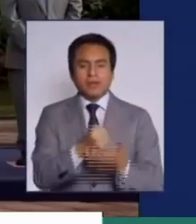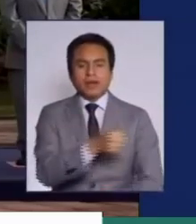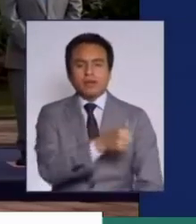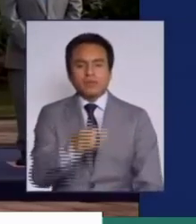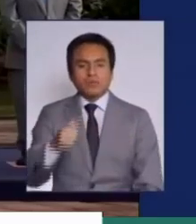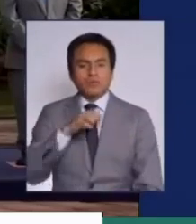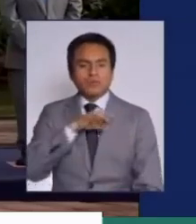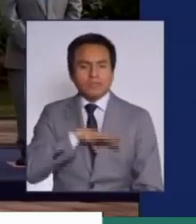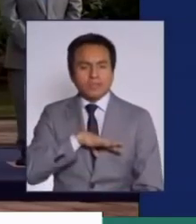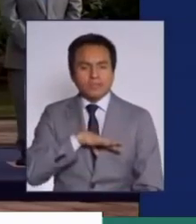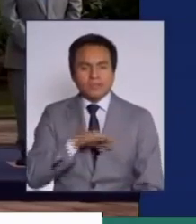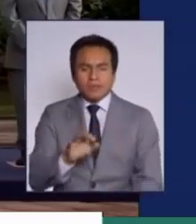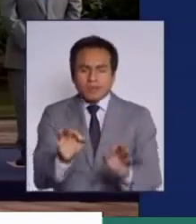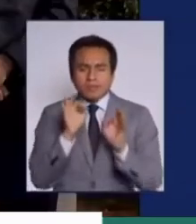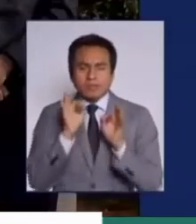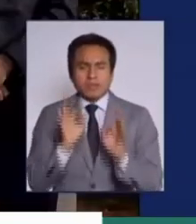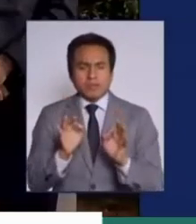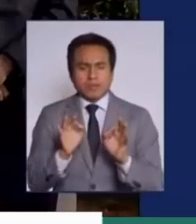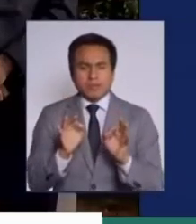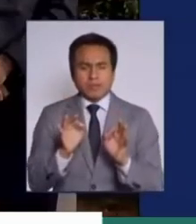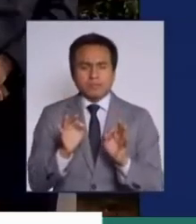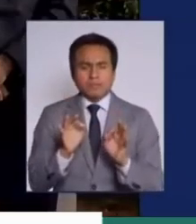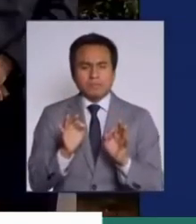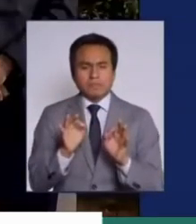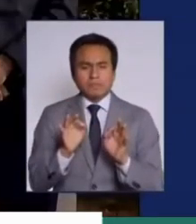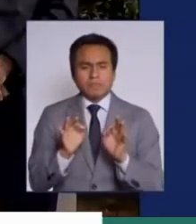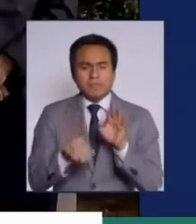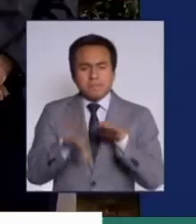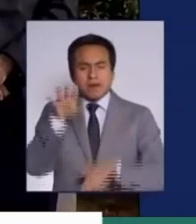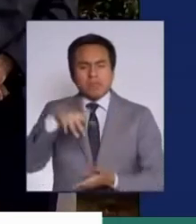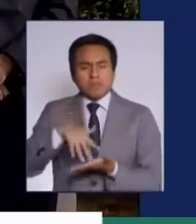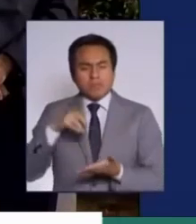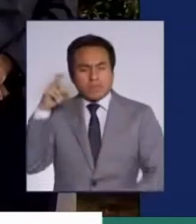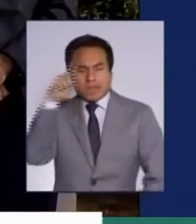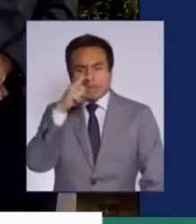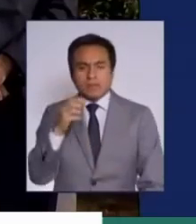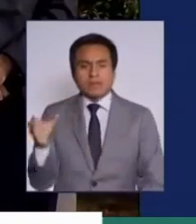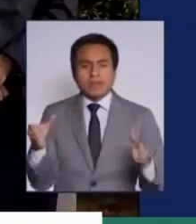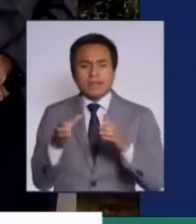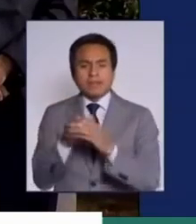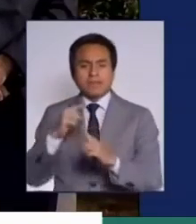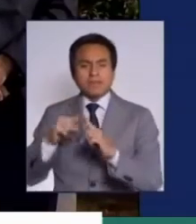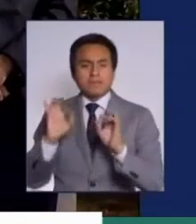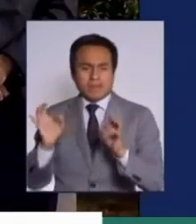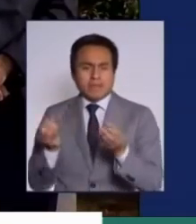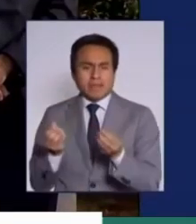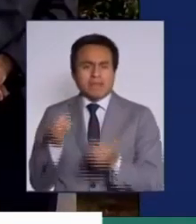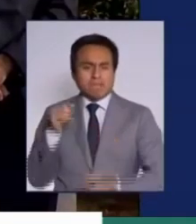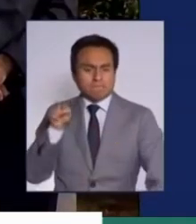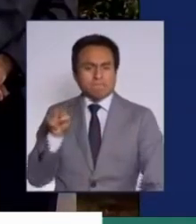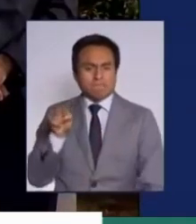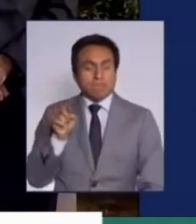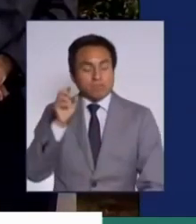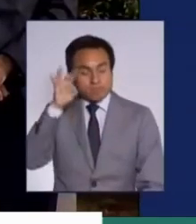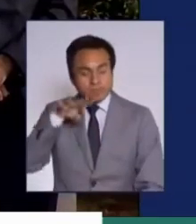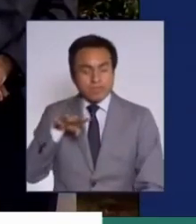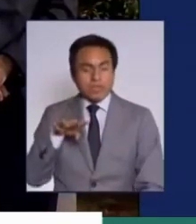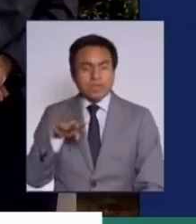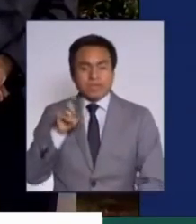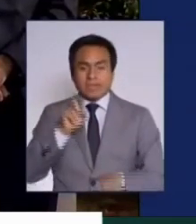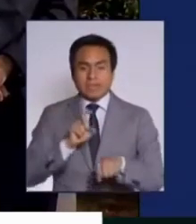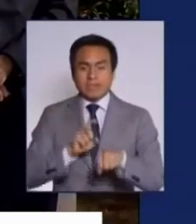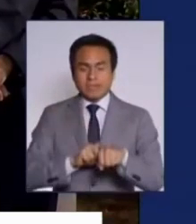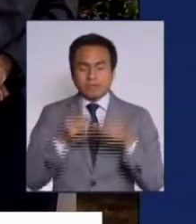Entonces yo encuentro que mirar a otros países como lo han hecho, yo creo que sería lo mejor, pero sacando este gobierno, obviamente. Claro